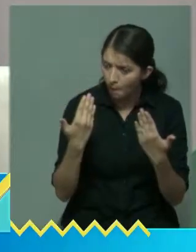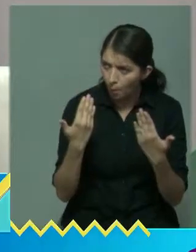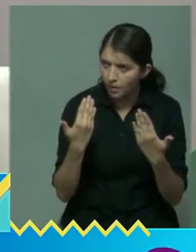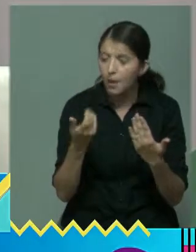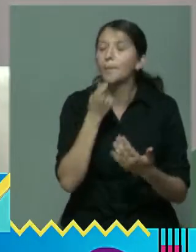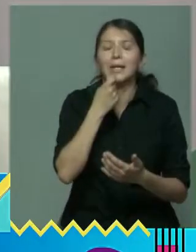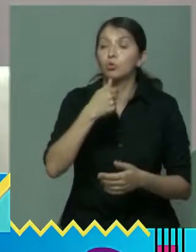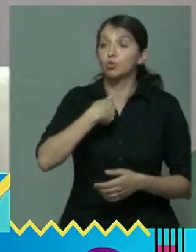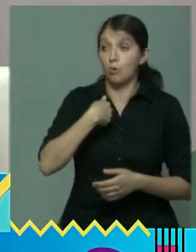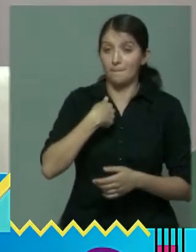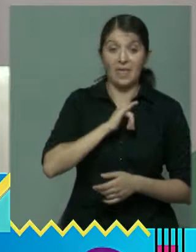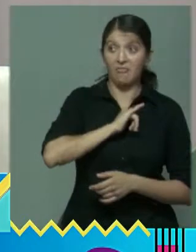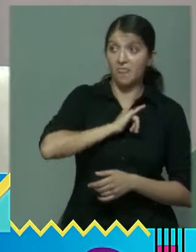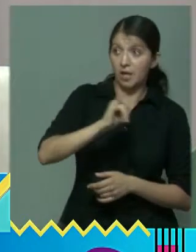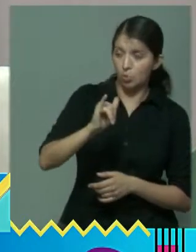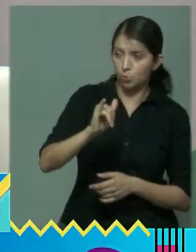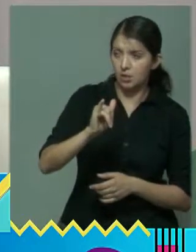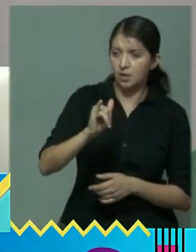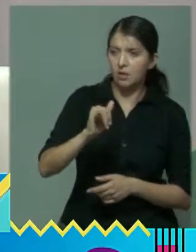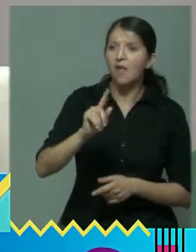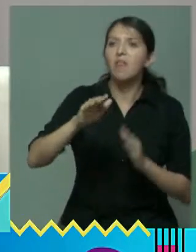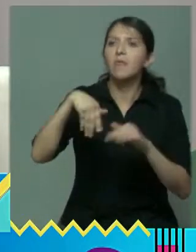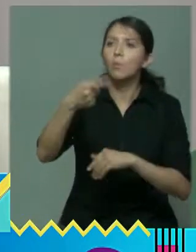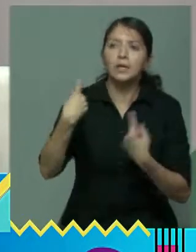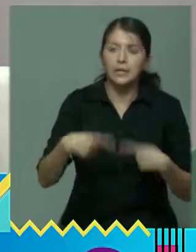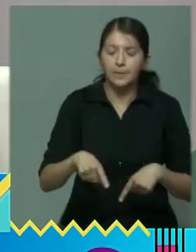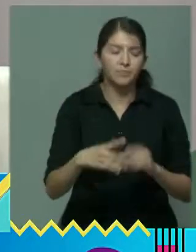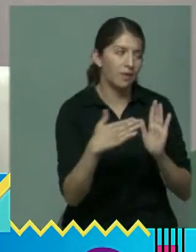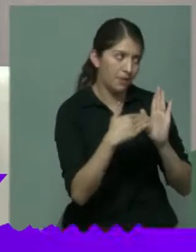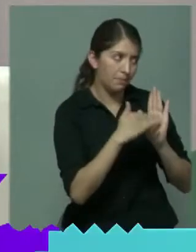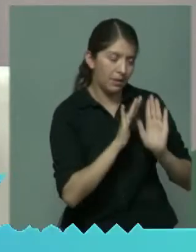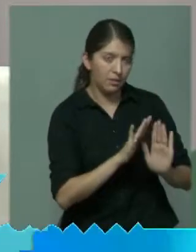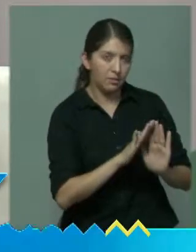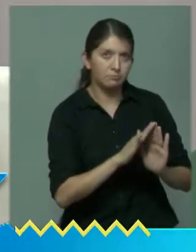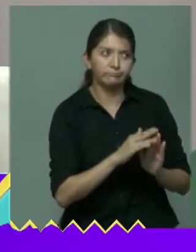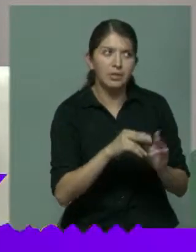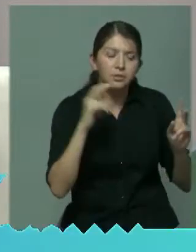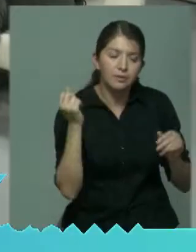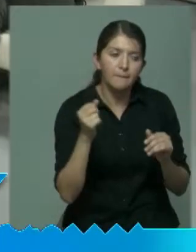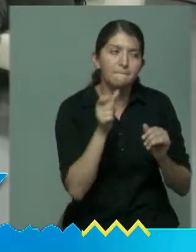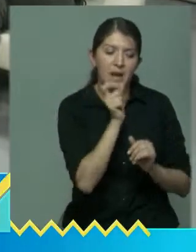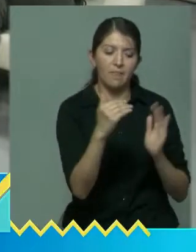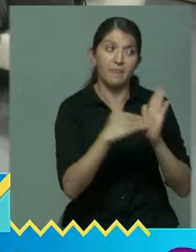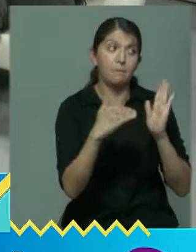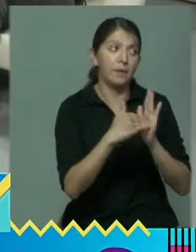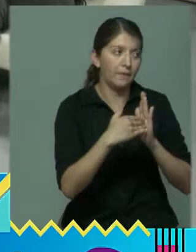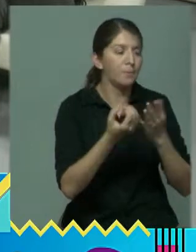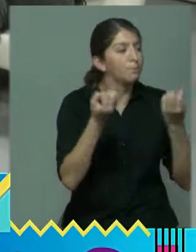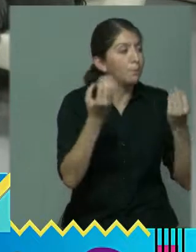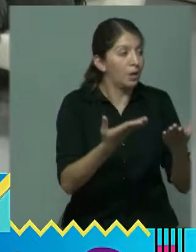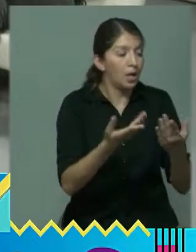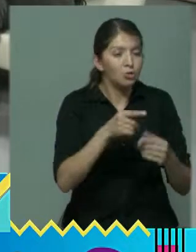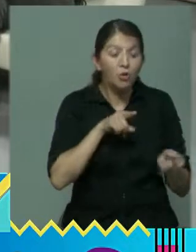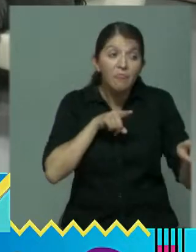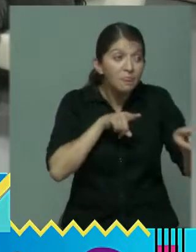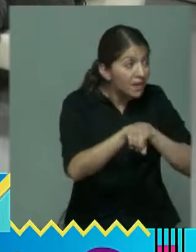yo voy, hago una denuncia. ¿En qué queda esa denuncia? Dependiendo. Es un gran depende, sí. Hoy por hoy no tenemos capacidad sancionatoria directa hasta que